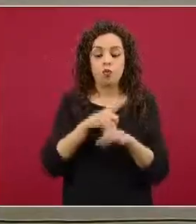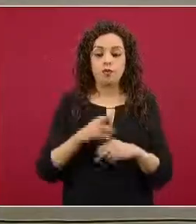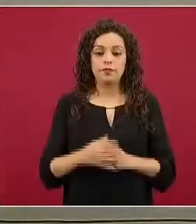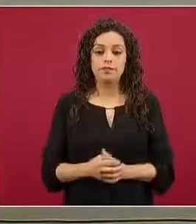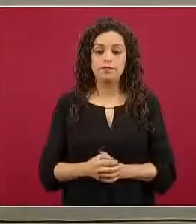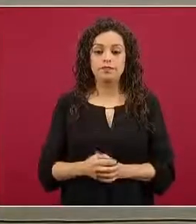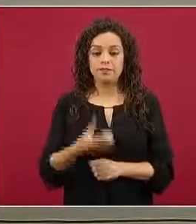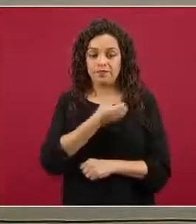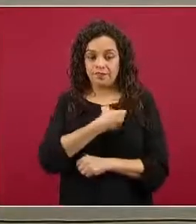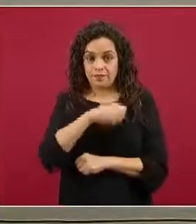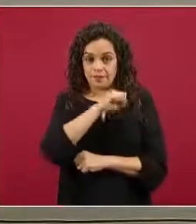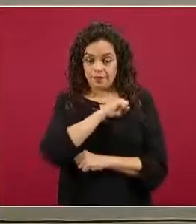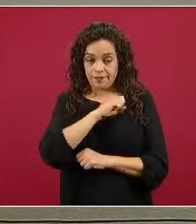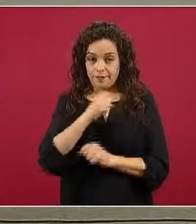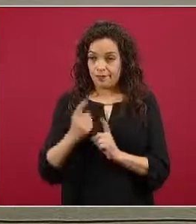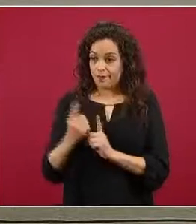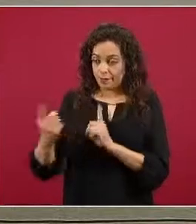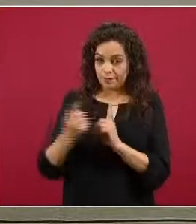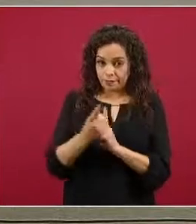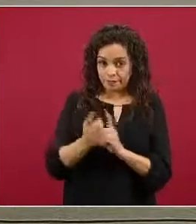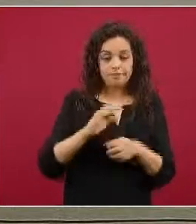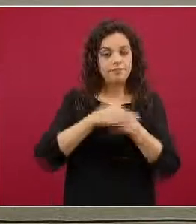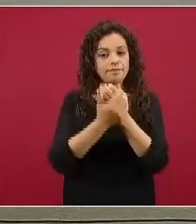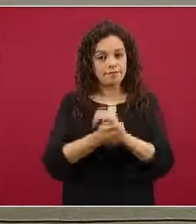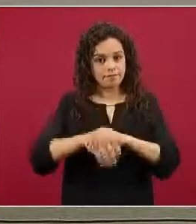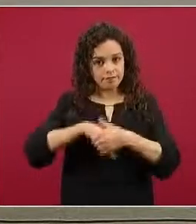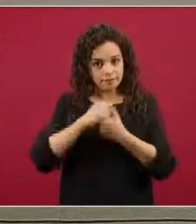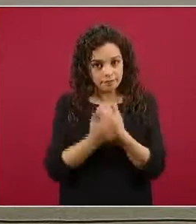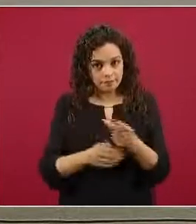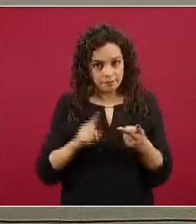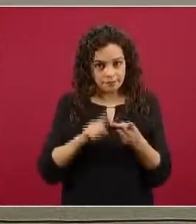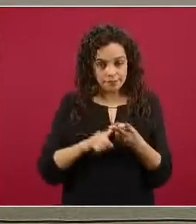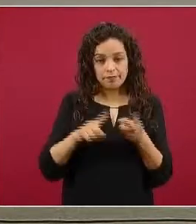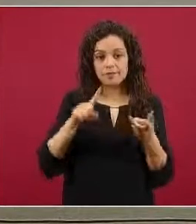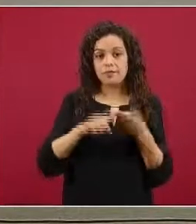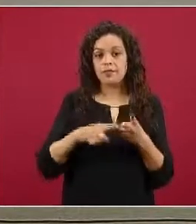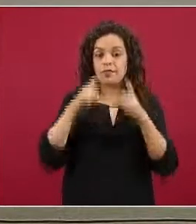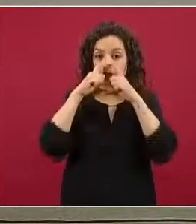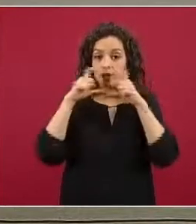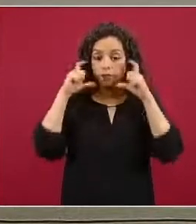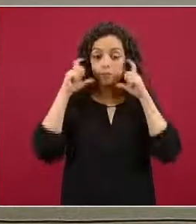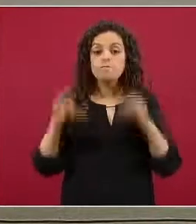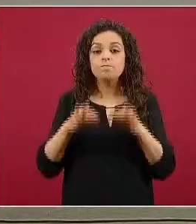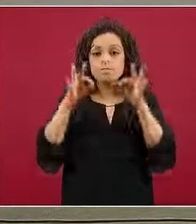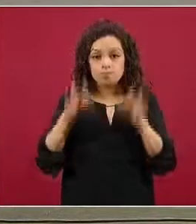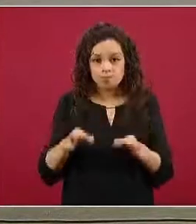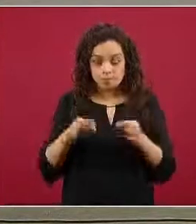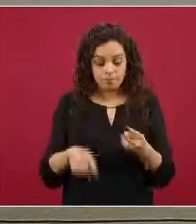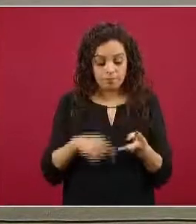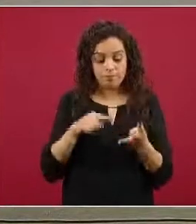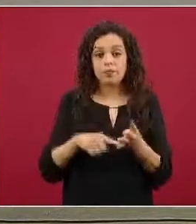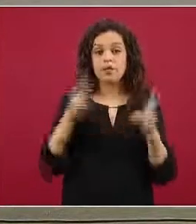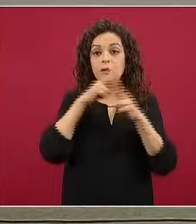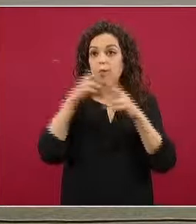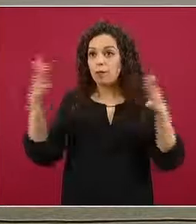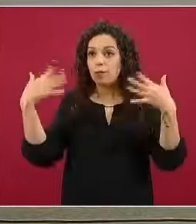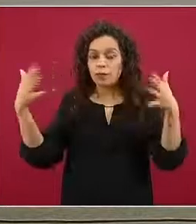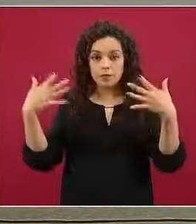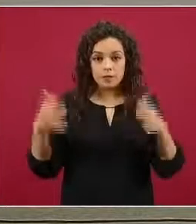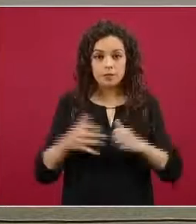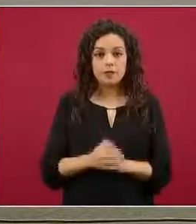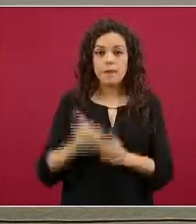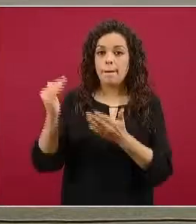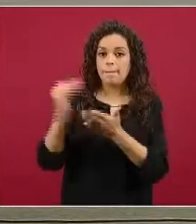Sana distancia, lavado de manos, uso correcto del cubrebocas, ventilación, disminución de